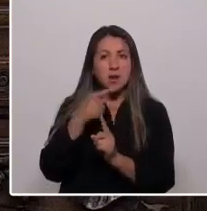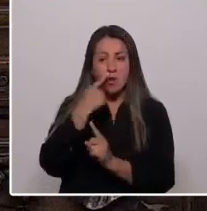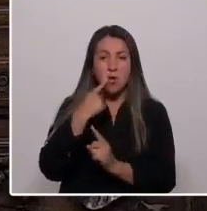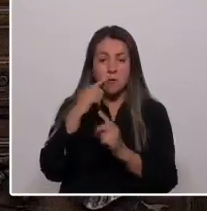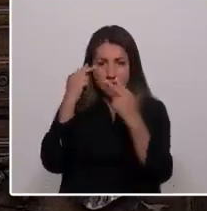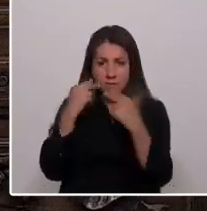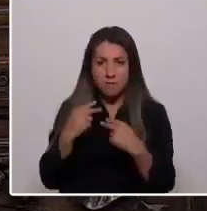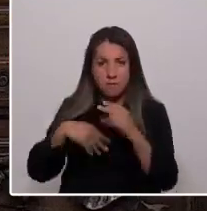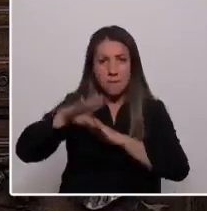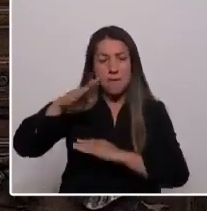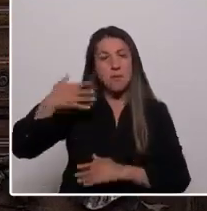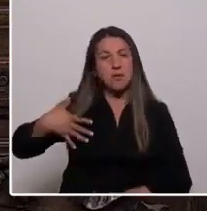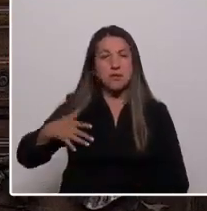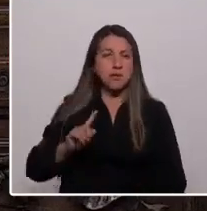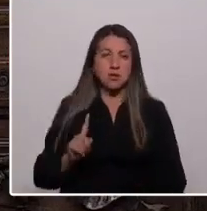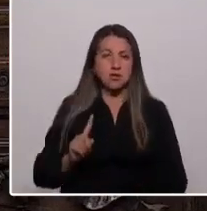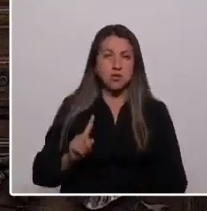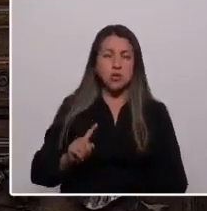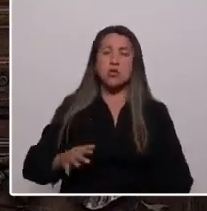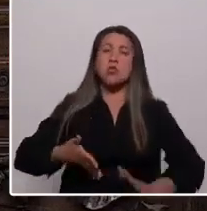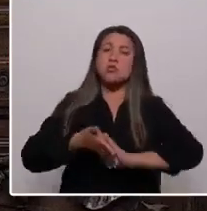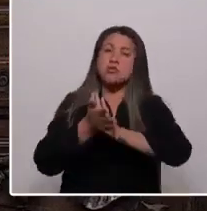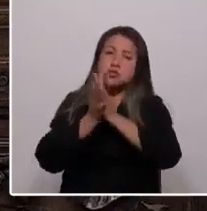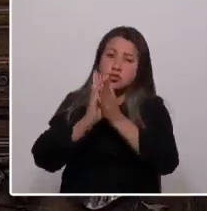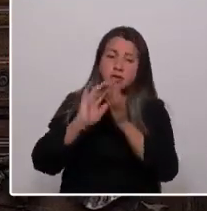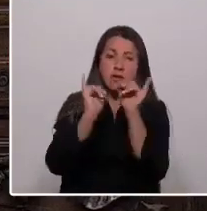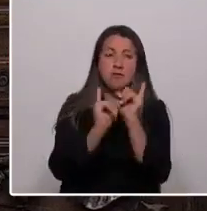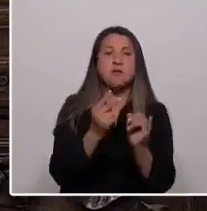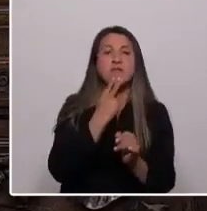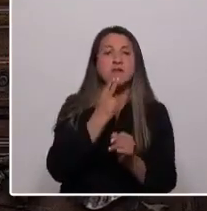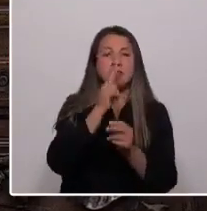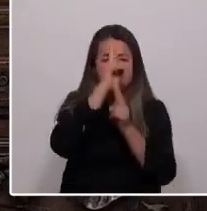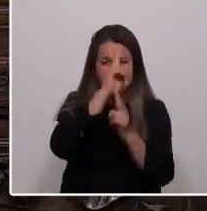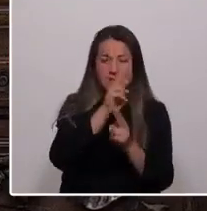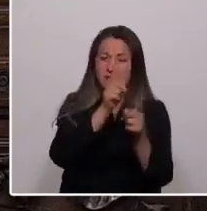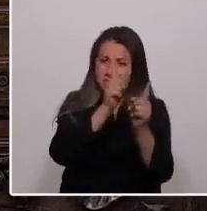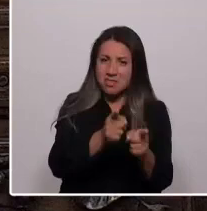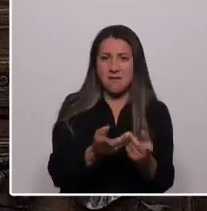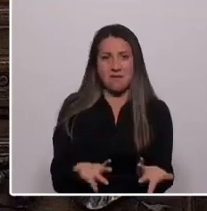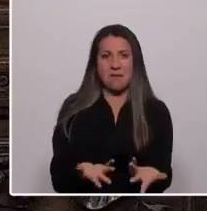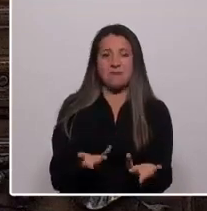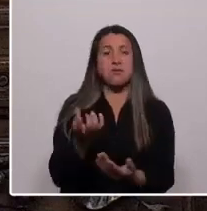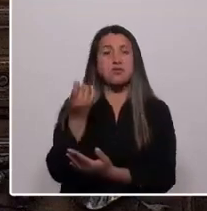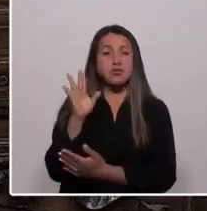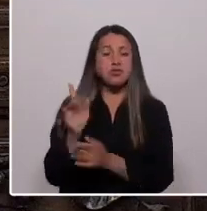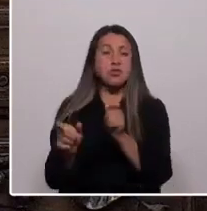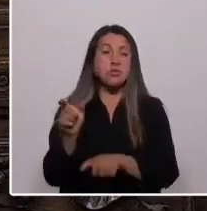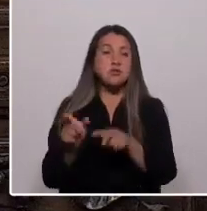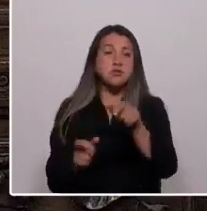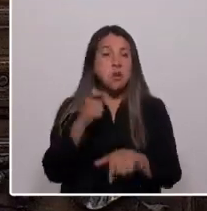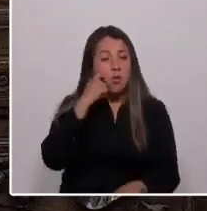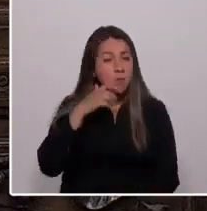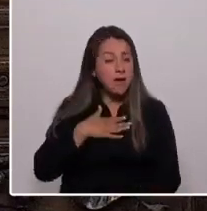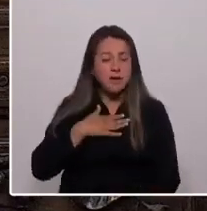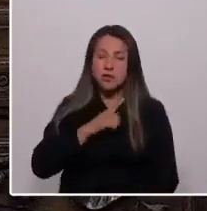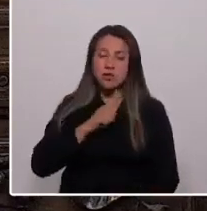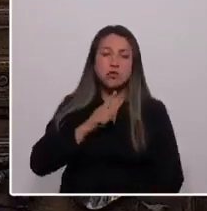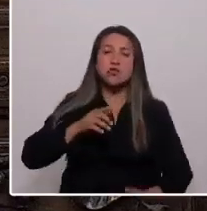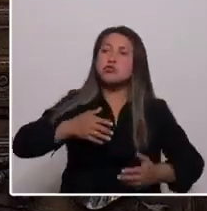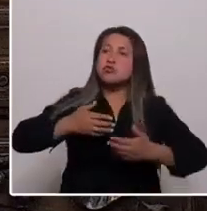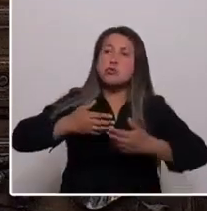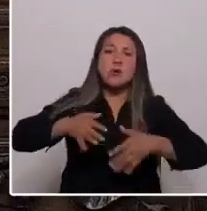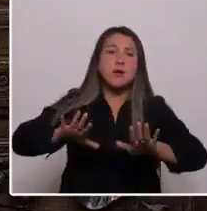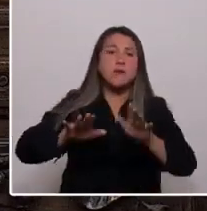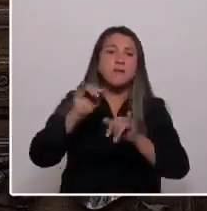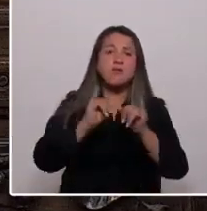que todas las formas de vida deben ser respetadas no sólo la persona humana sino que todas las formas de vida